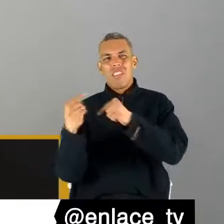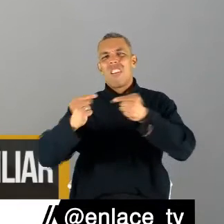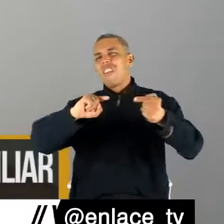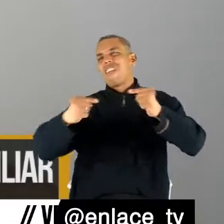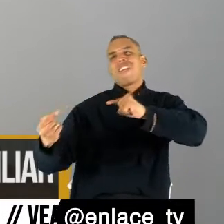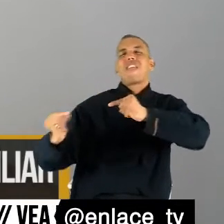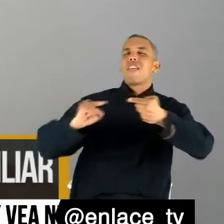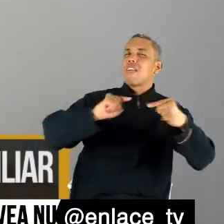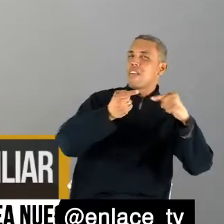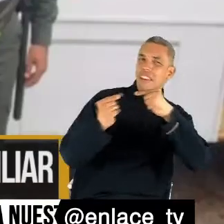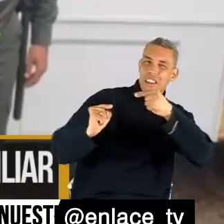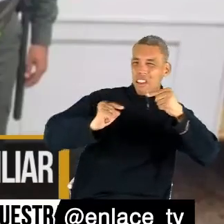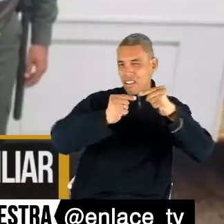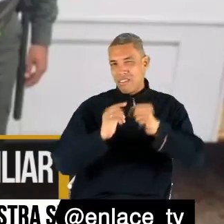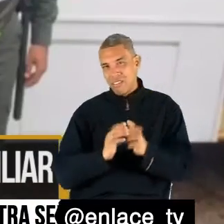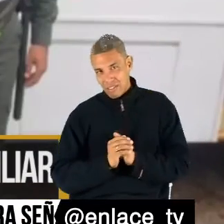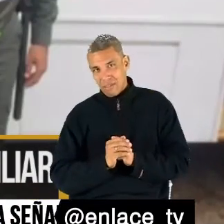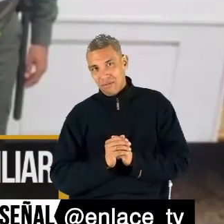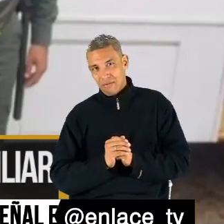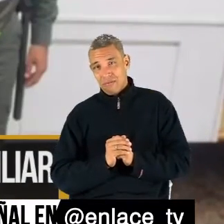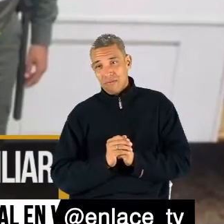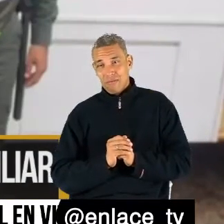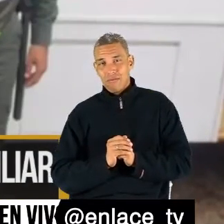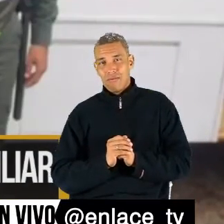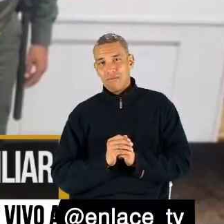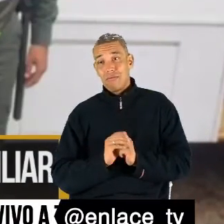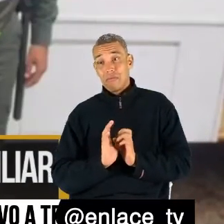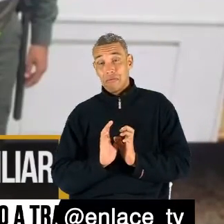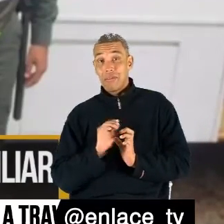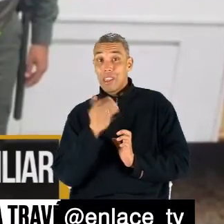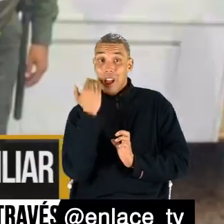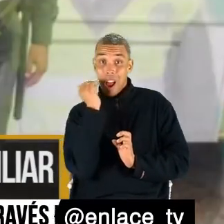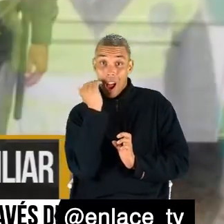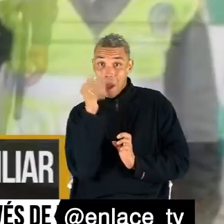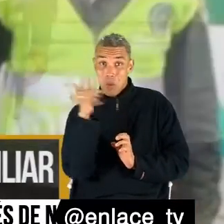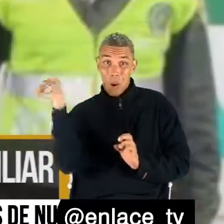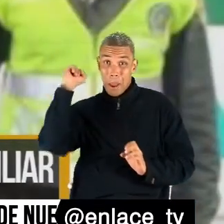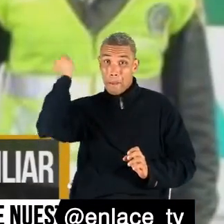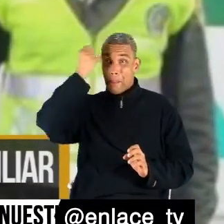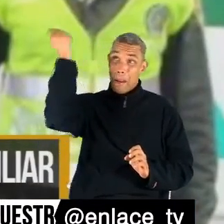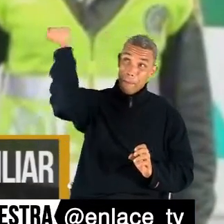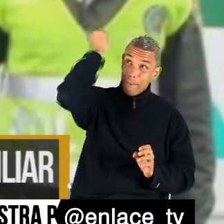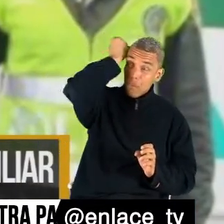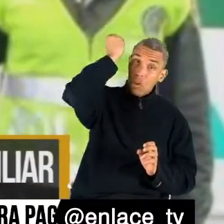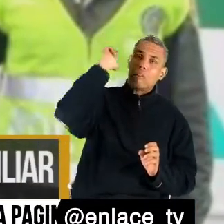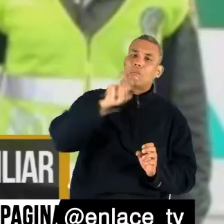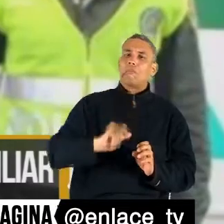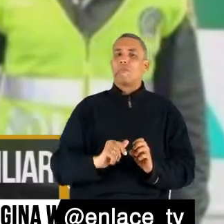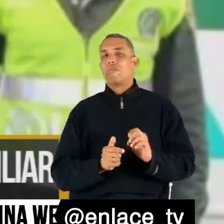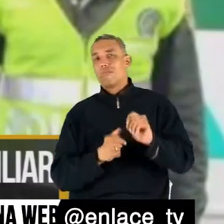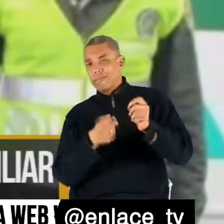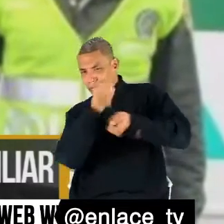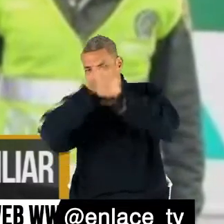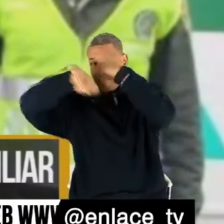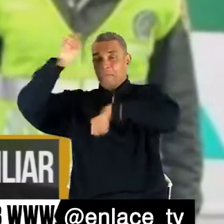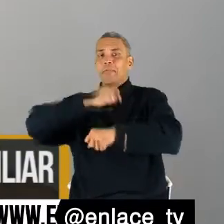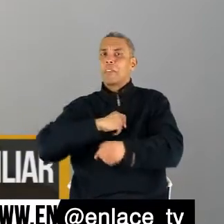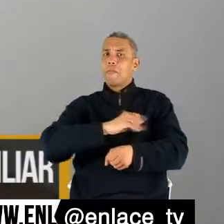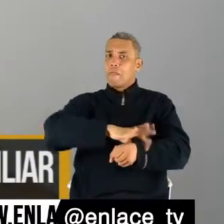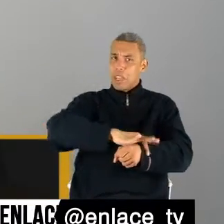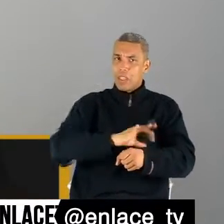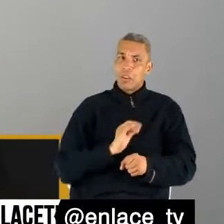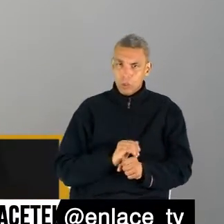o conviven juntas, es llevada a centro médico asistencial, se recupera de las heridas y pues tenía acosado de una medida de